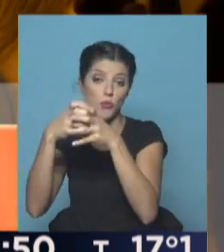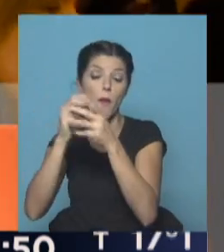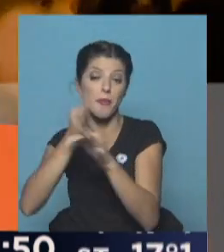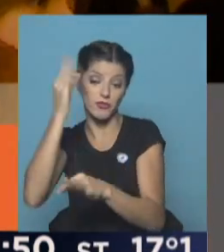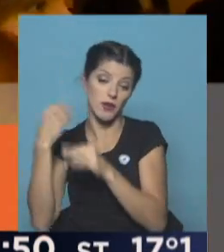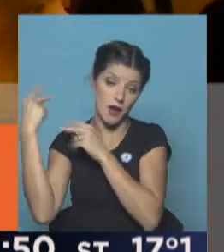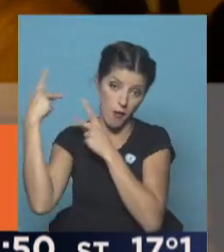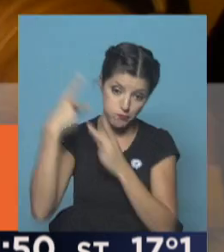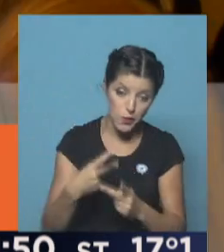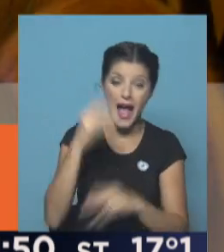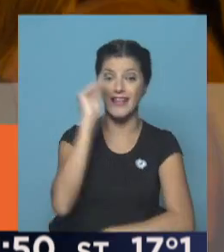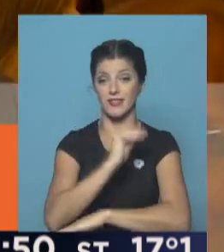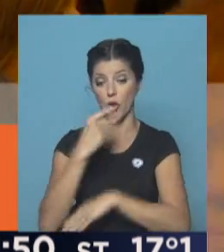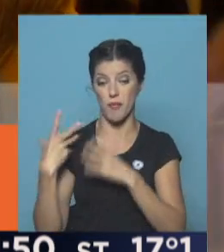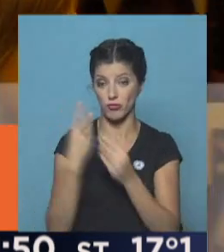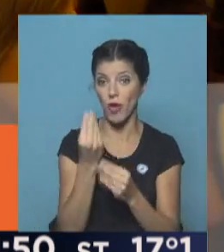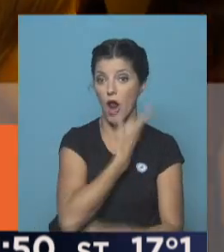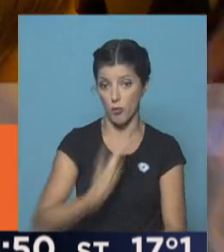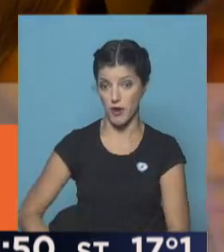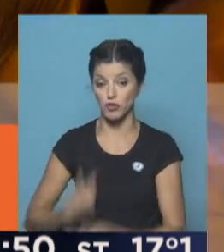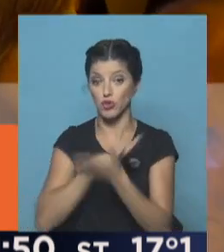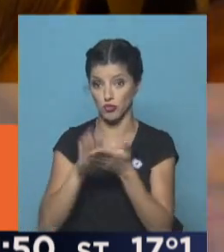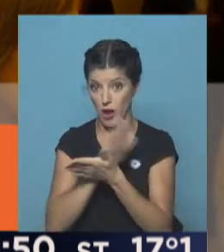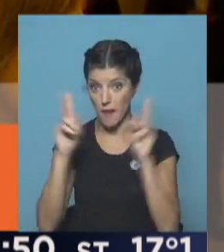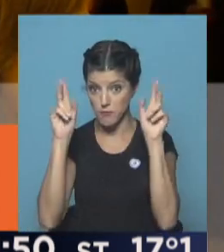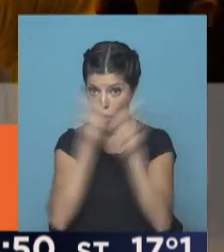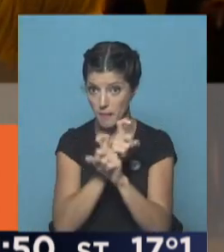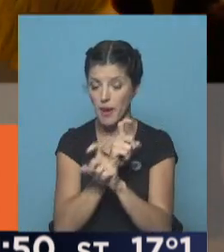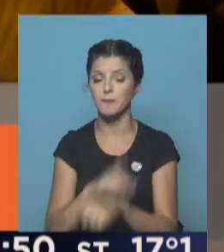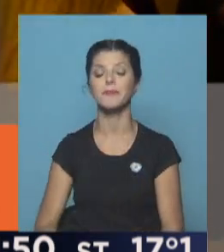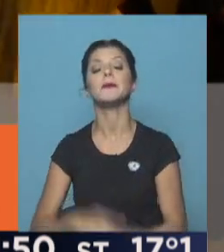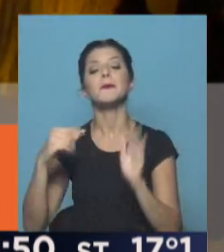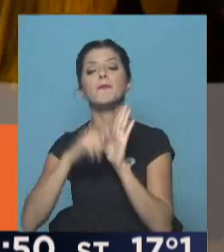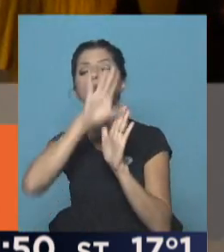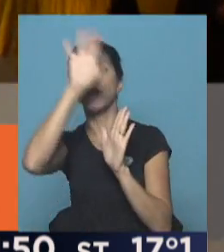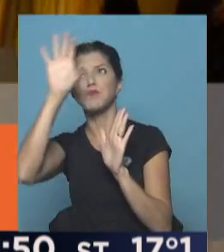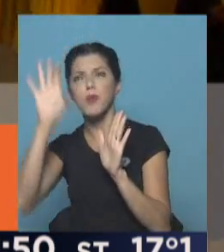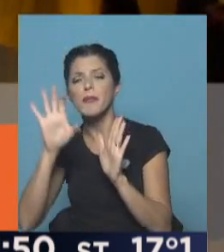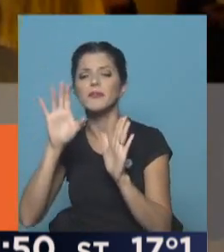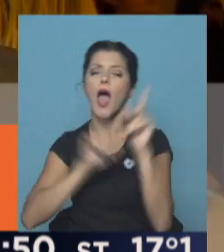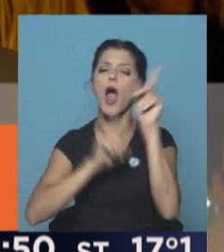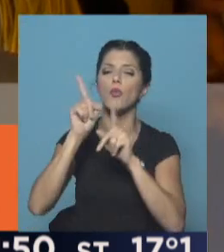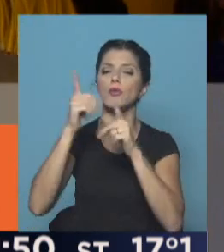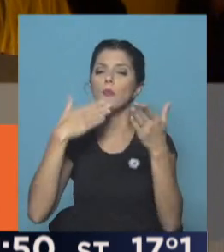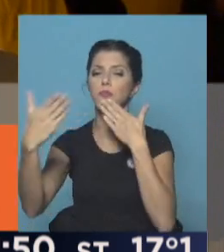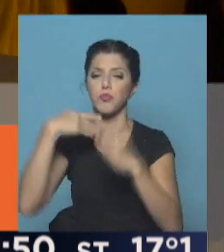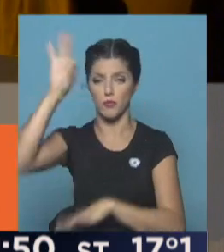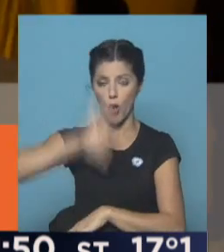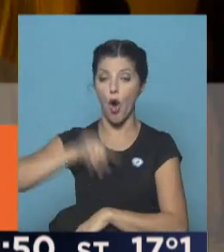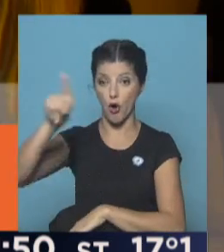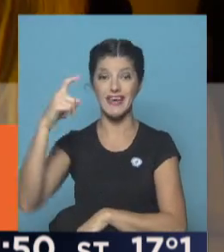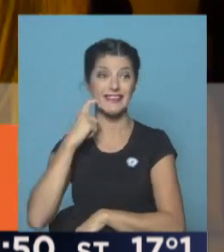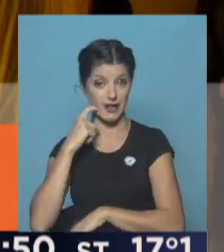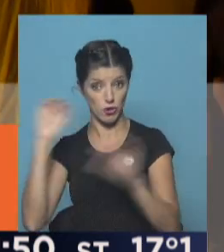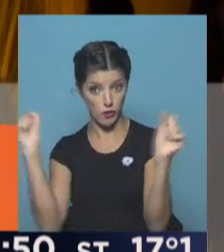trabajar con el gobierno para resolver la situación. Pero en el resto del país, algunas paritarias que estaban, hoy cerró Entre Ríos, que era